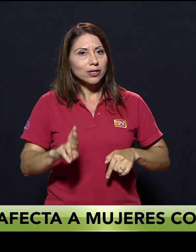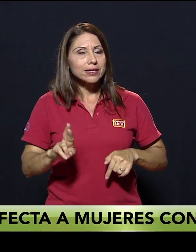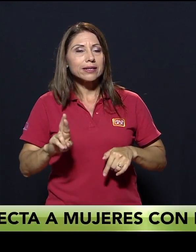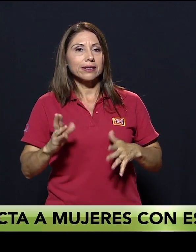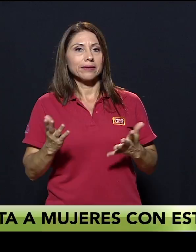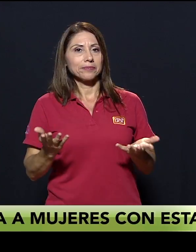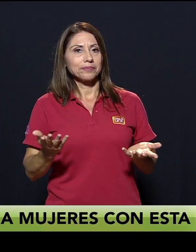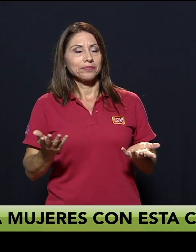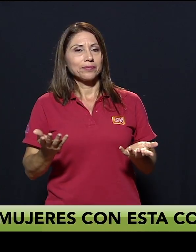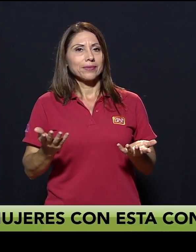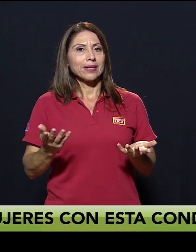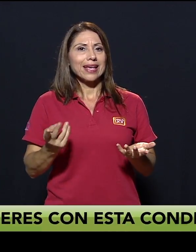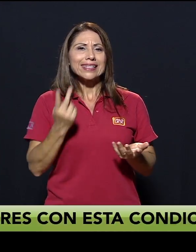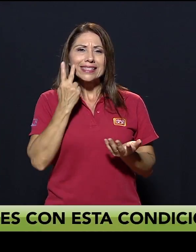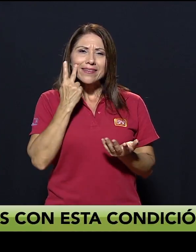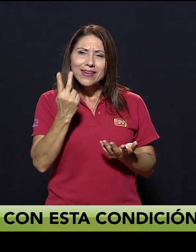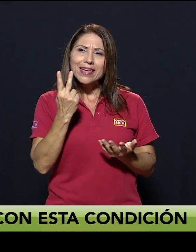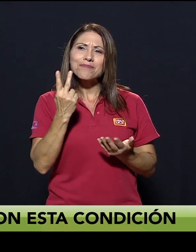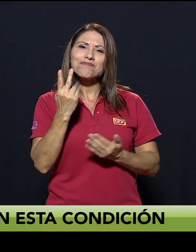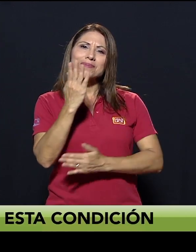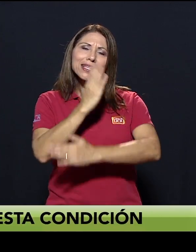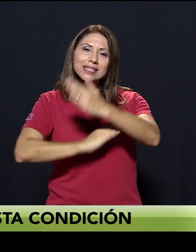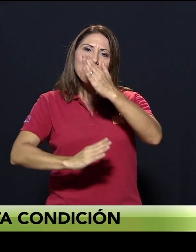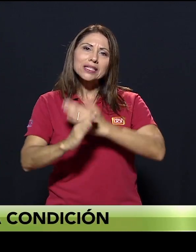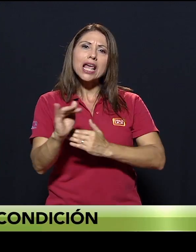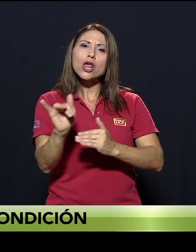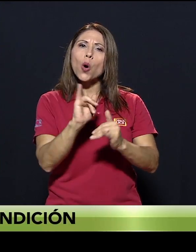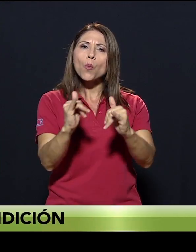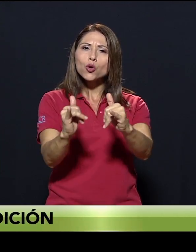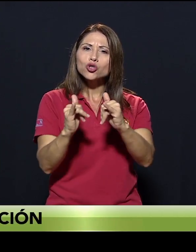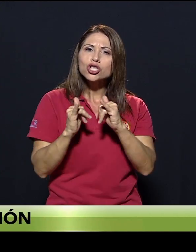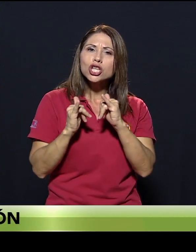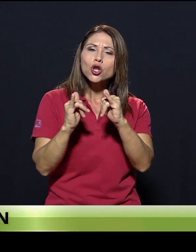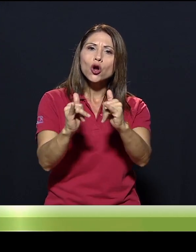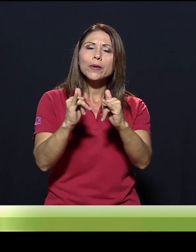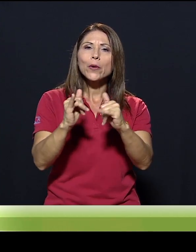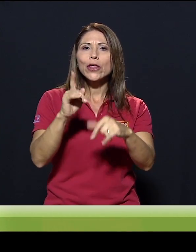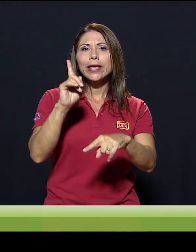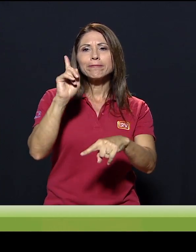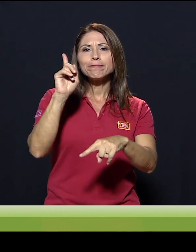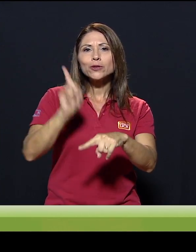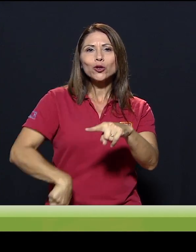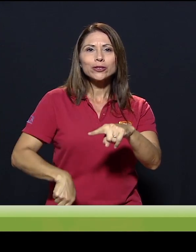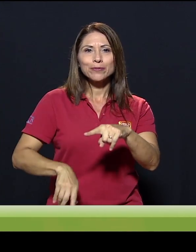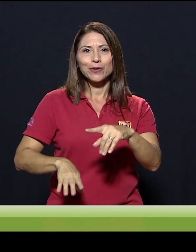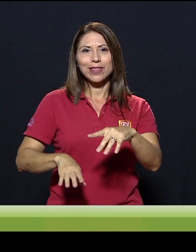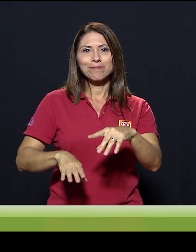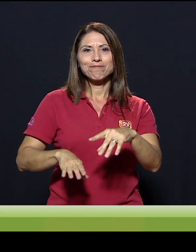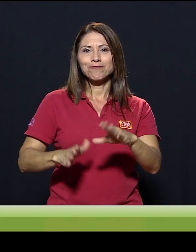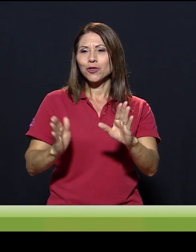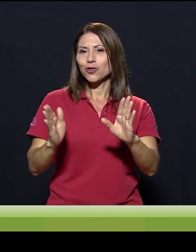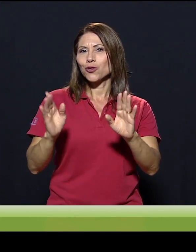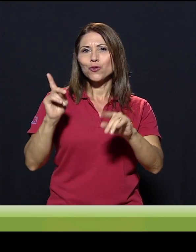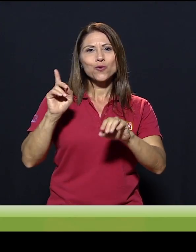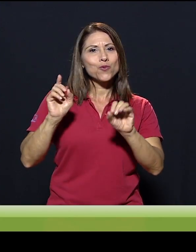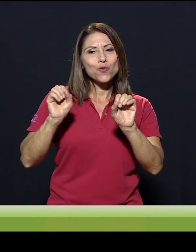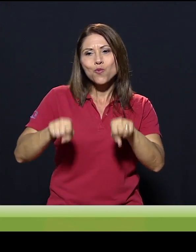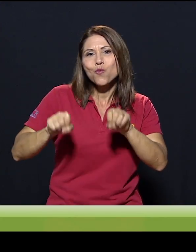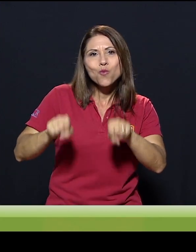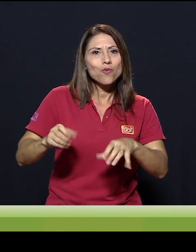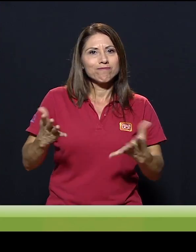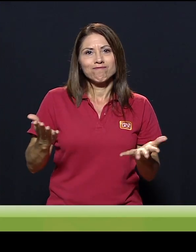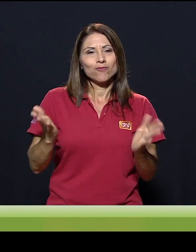al menos aquí en Costa Rica, se ve la discapacidad como un sinónimo de no se puede, de no